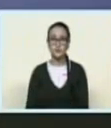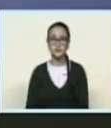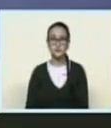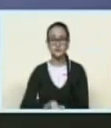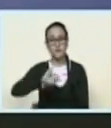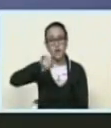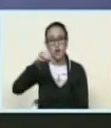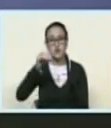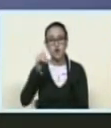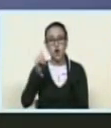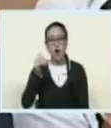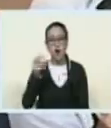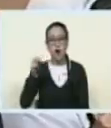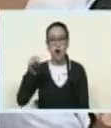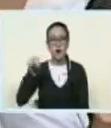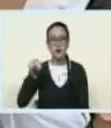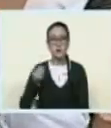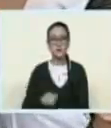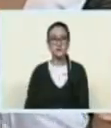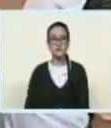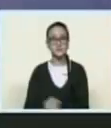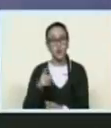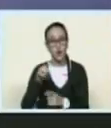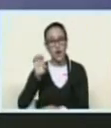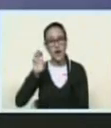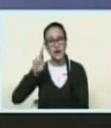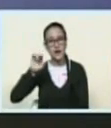a Eric Lovera,